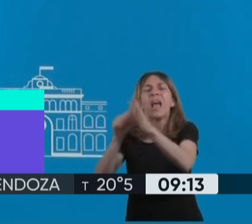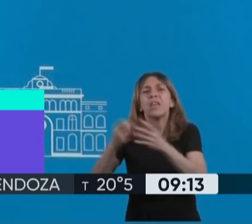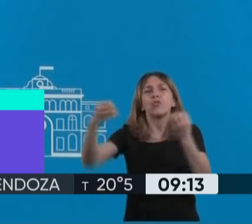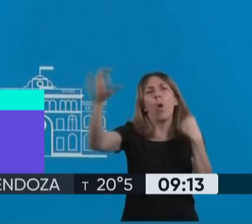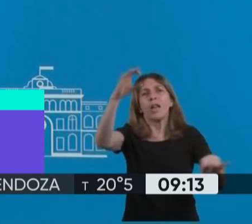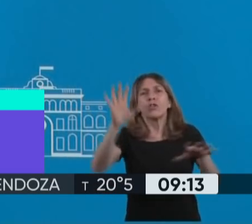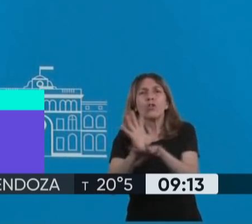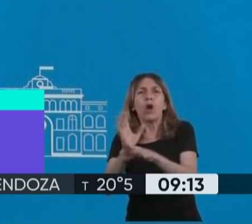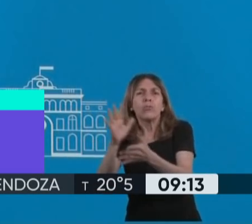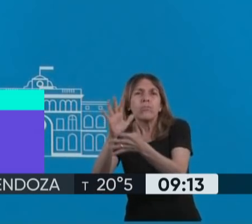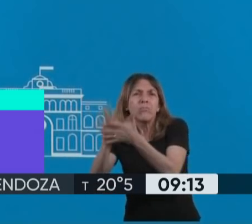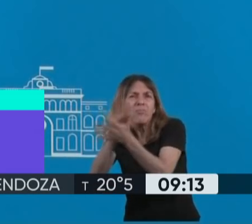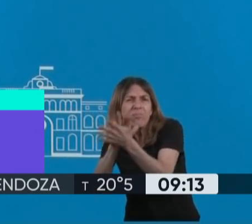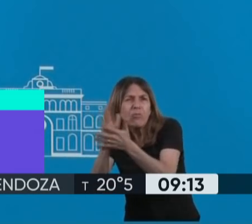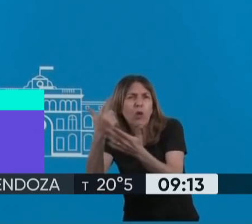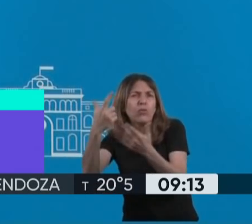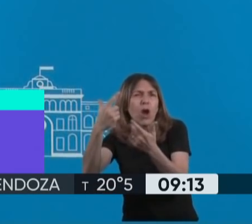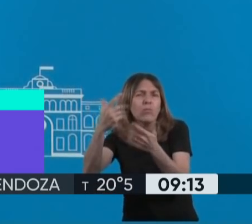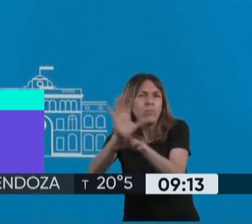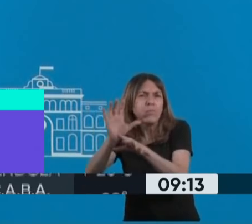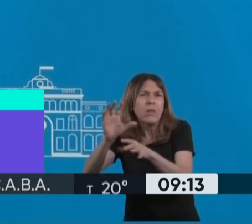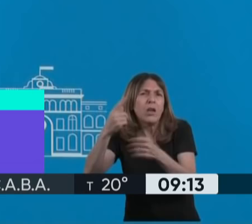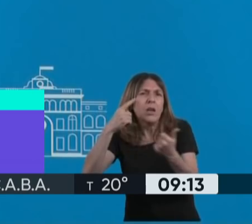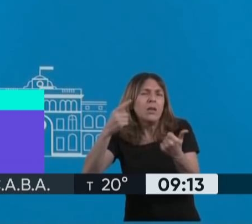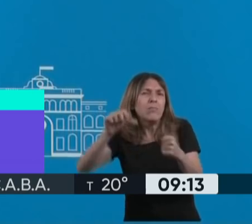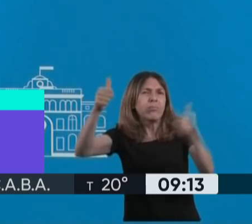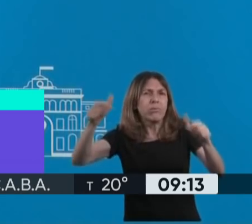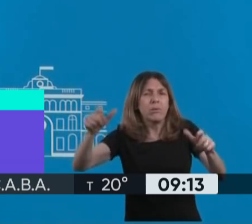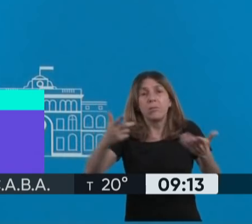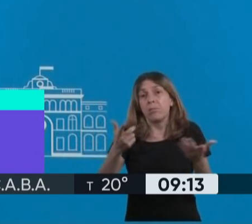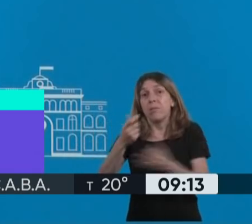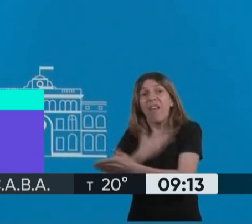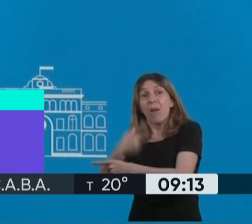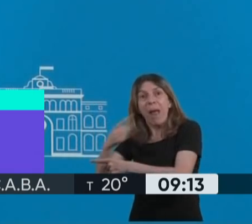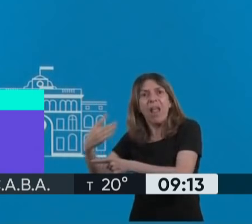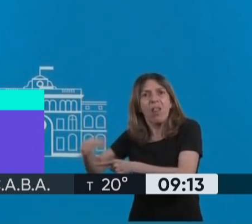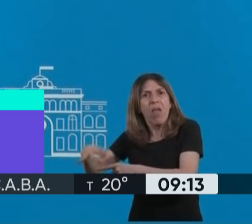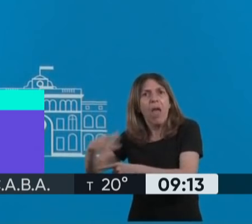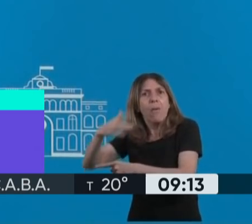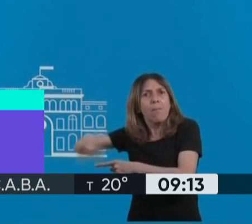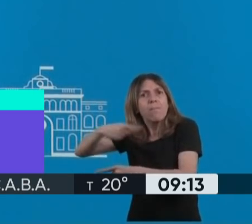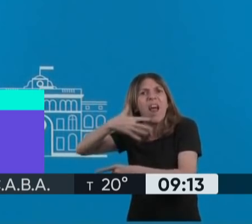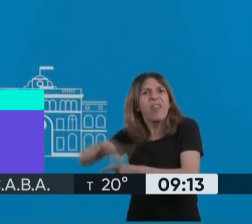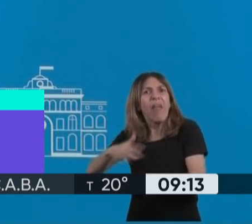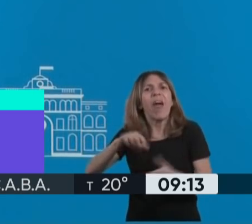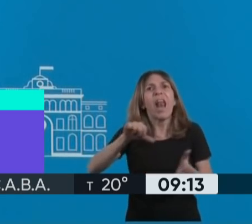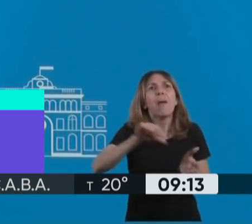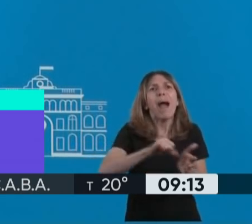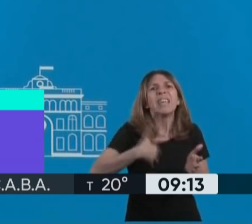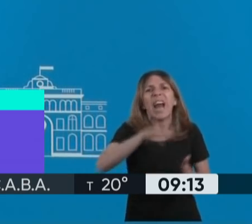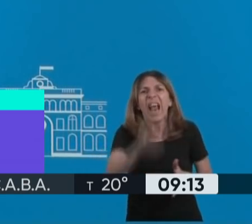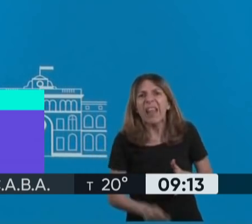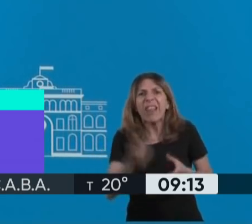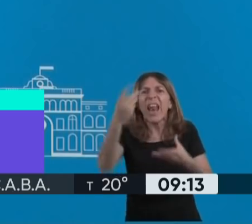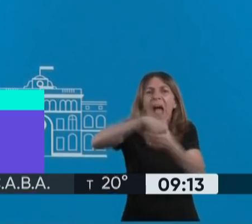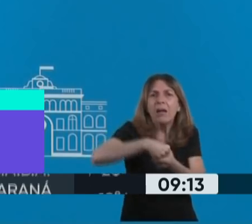de Argentina de esperar que el Fondo Monetario entienda que tenemos que crecer y que tenemos que fortificar la situación interna de la Argentina